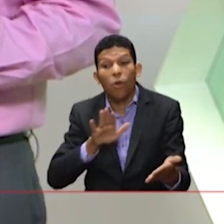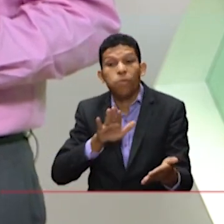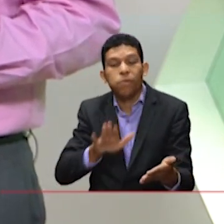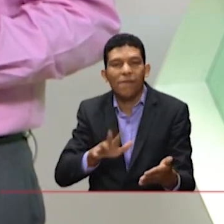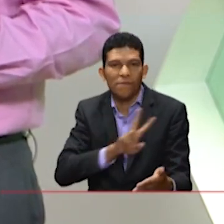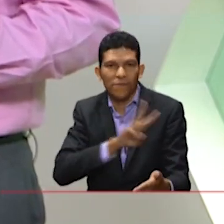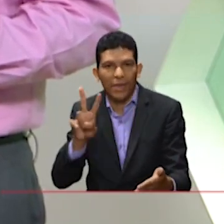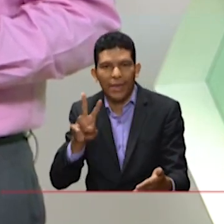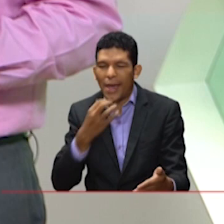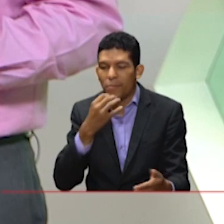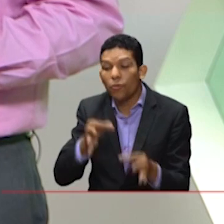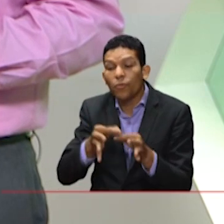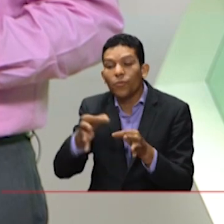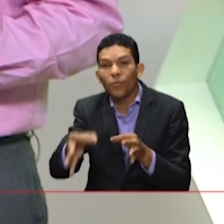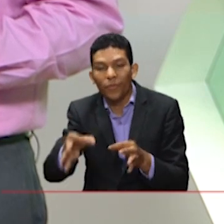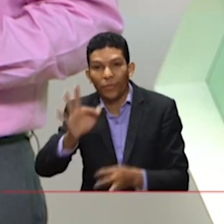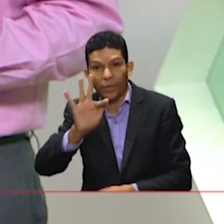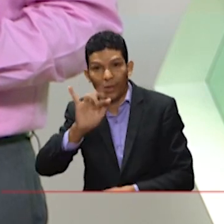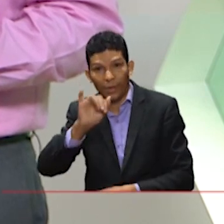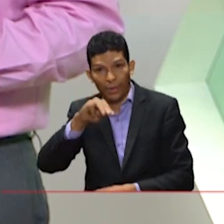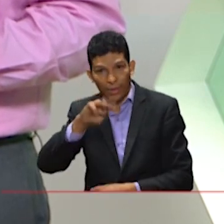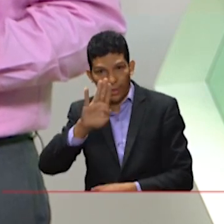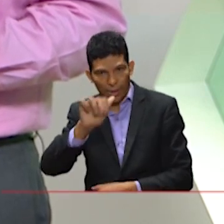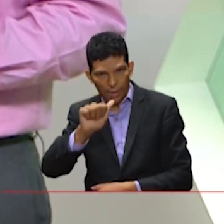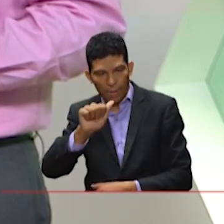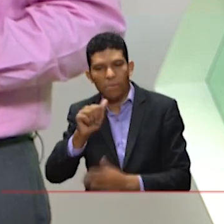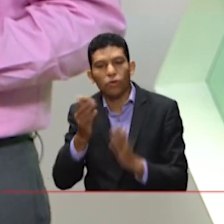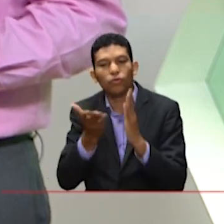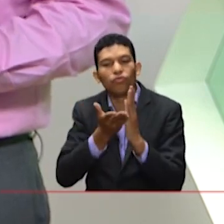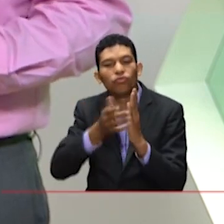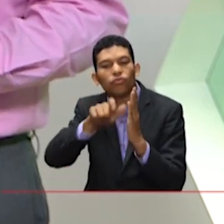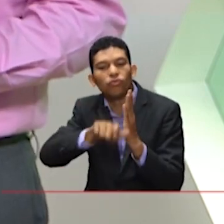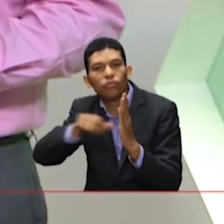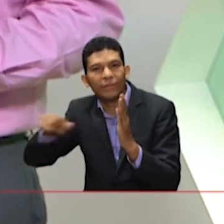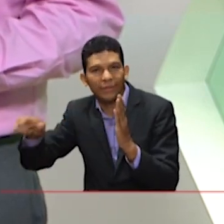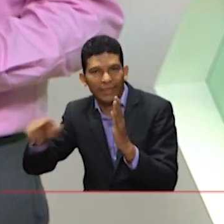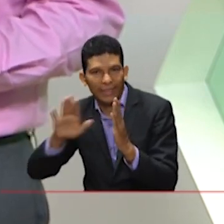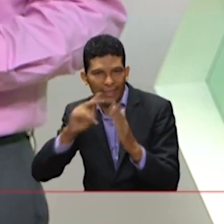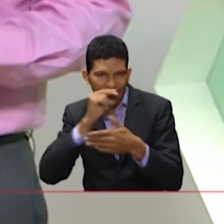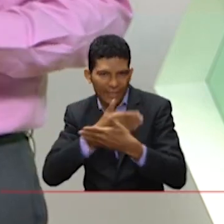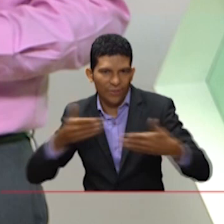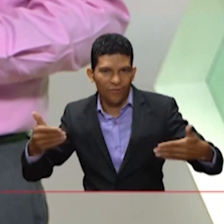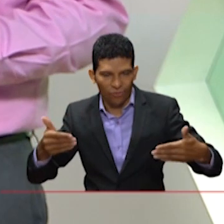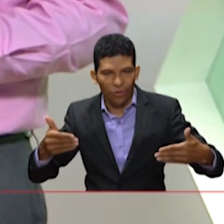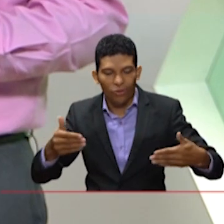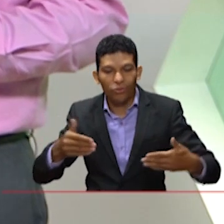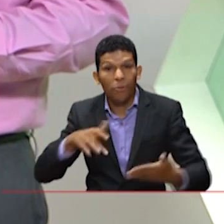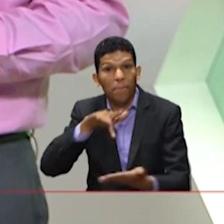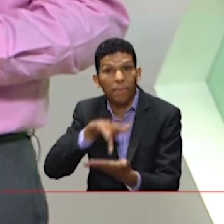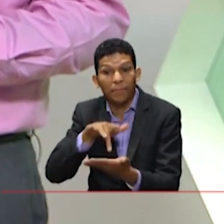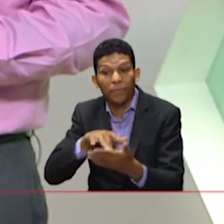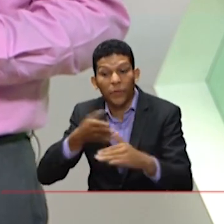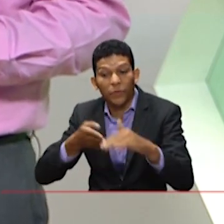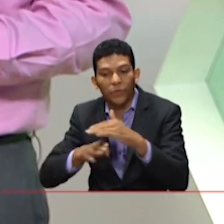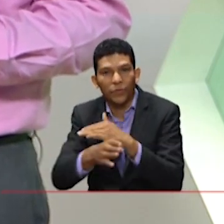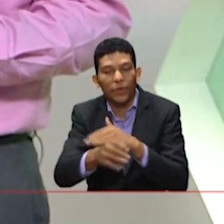el corregimiento de Timba, estudiantes de la institución educativa José María Córdoba participaron de la siembra de 5.000 alevinos de Boca Chico